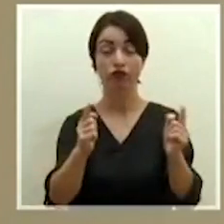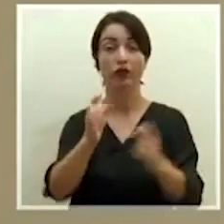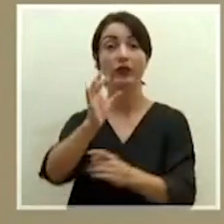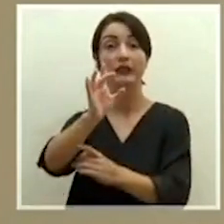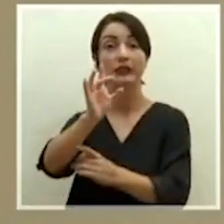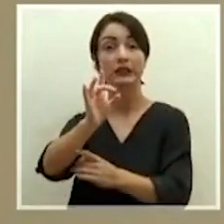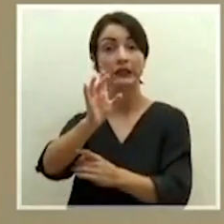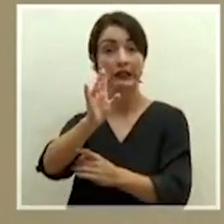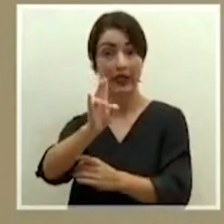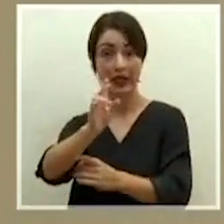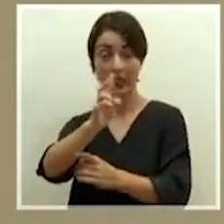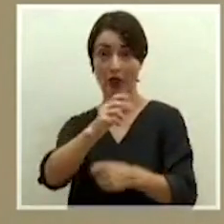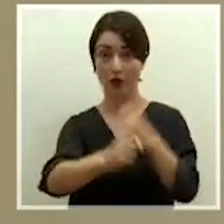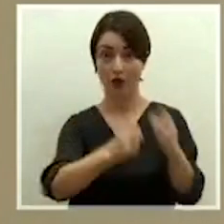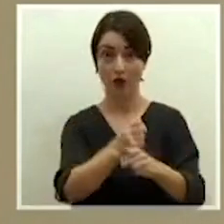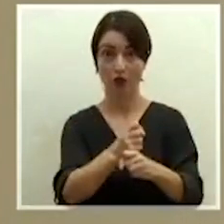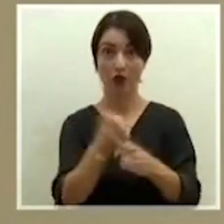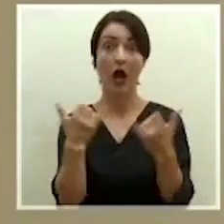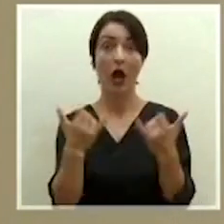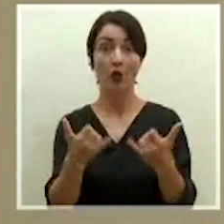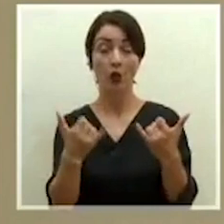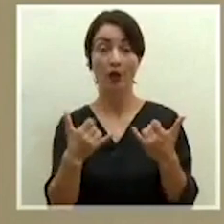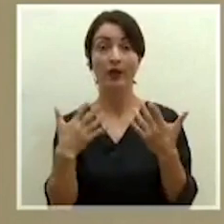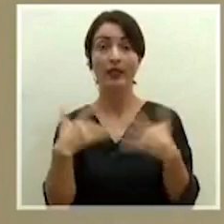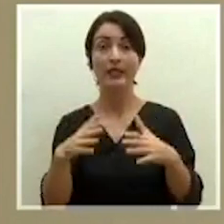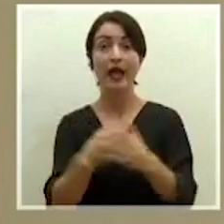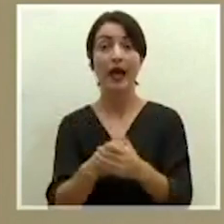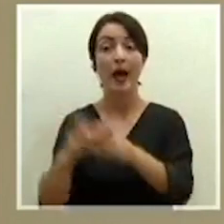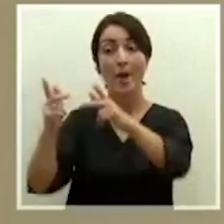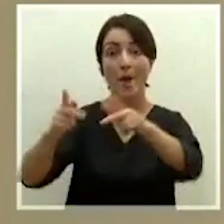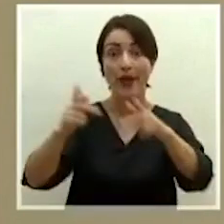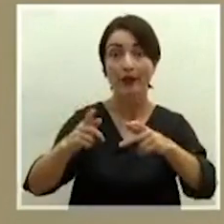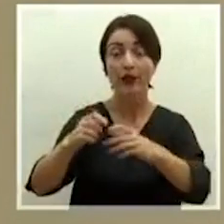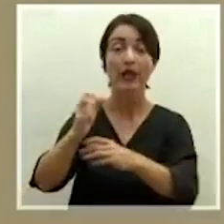años. A este momento se han descartado